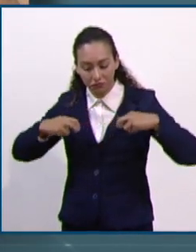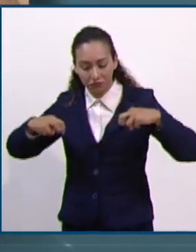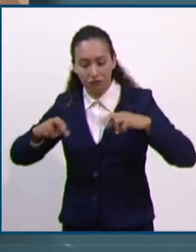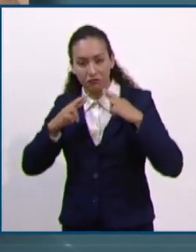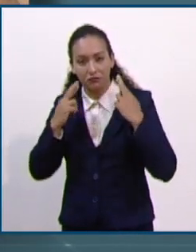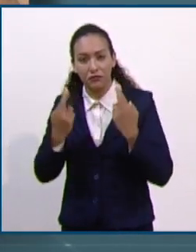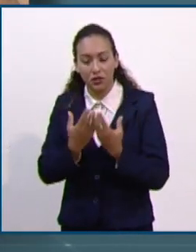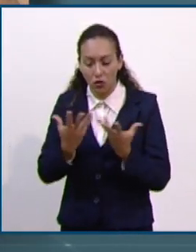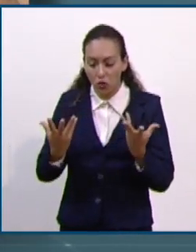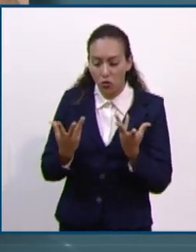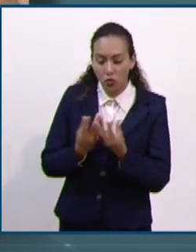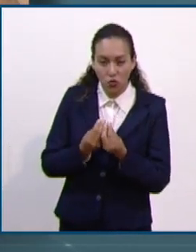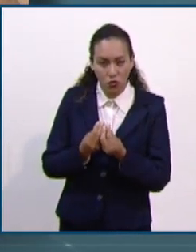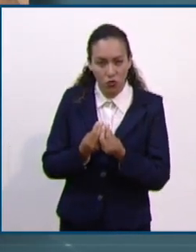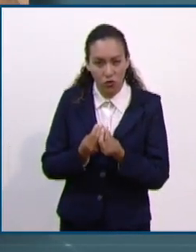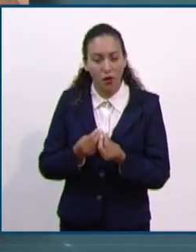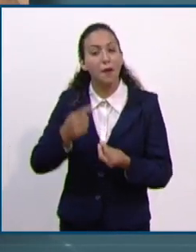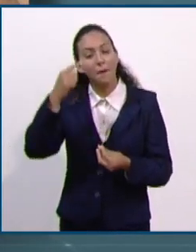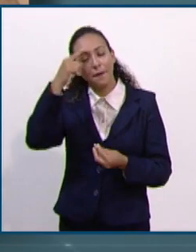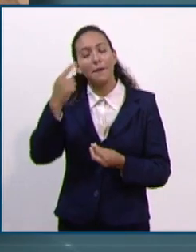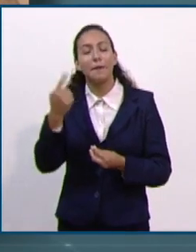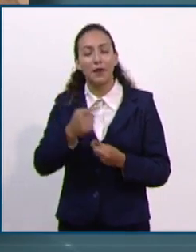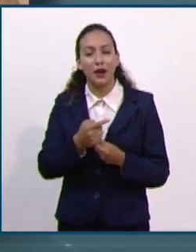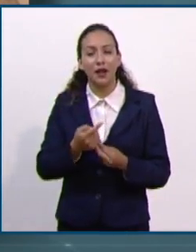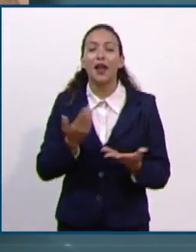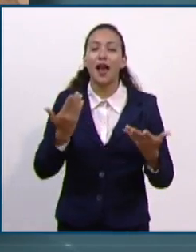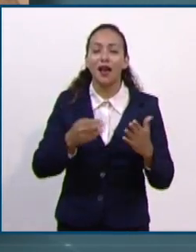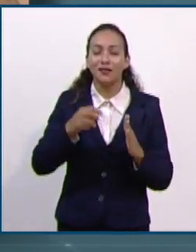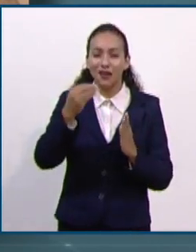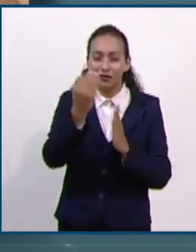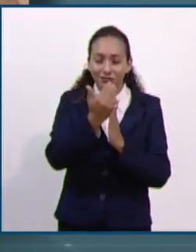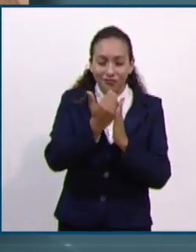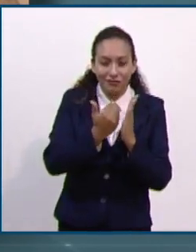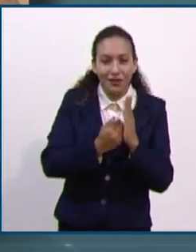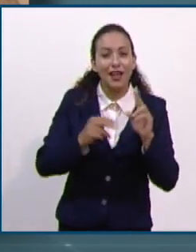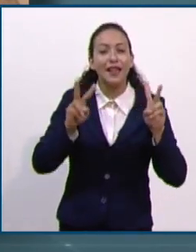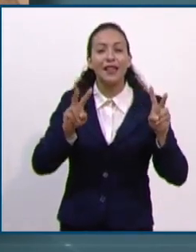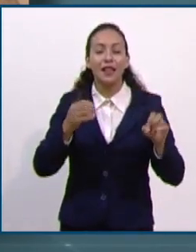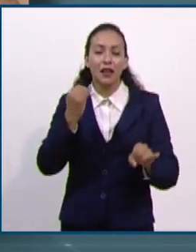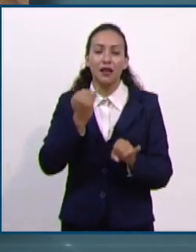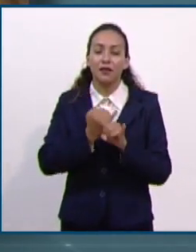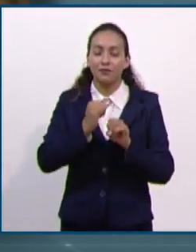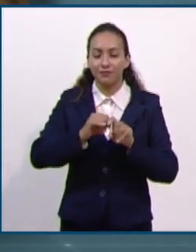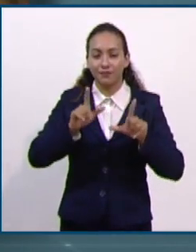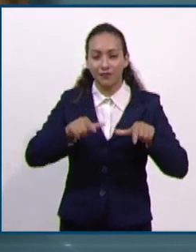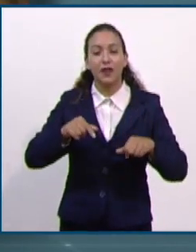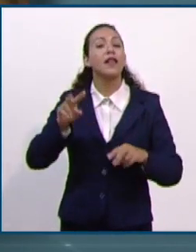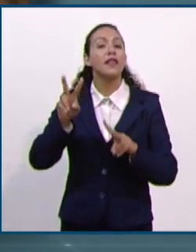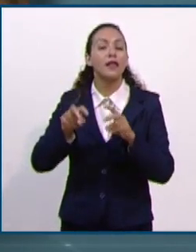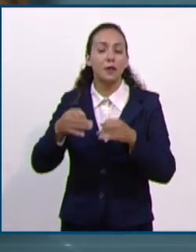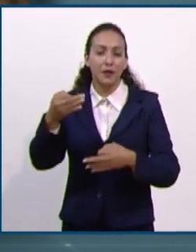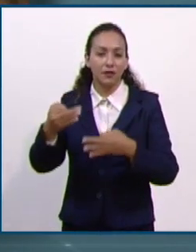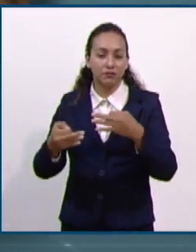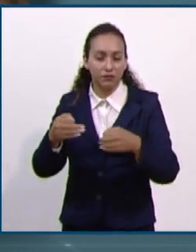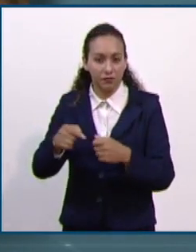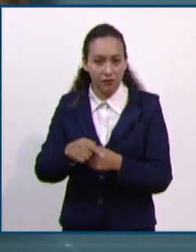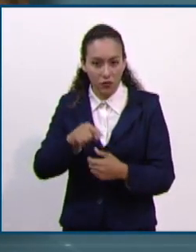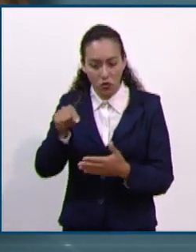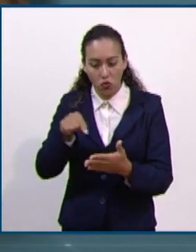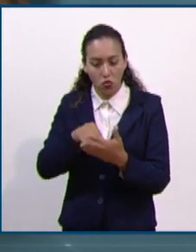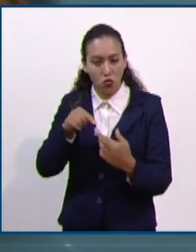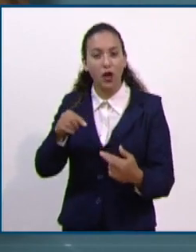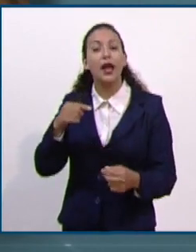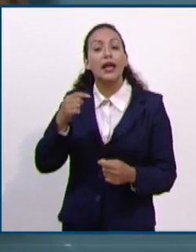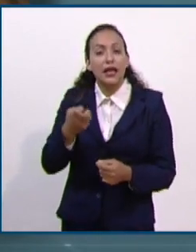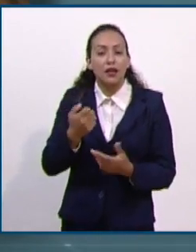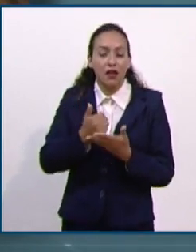de CONATRIF para trabajar en la implementación de exhortos judiciales electrónicos entre las judicaturas locales, lo que permitirá su envío